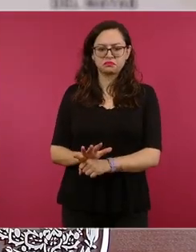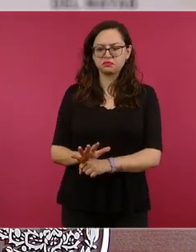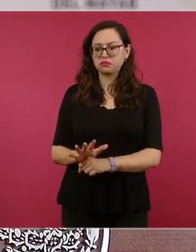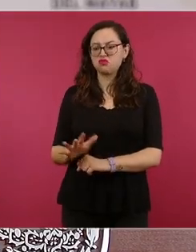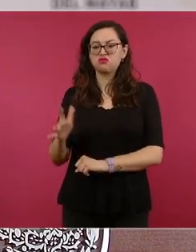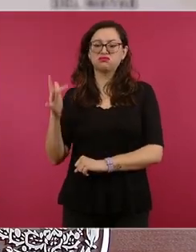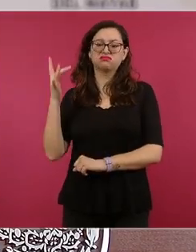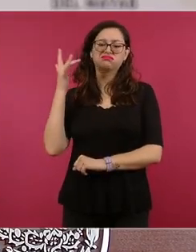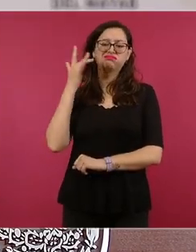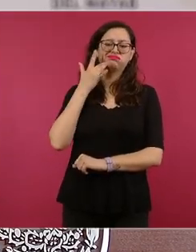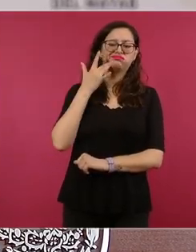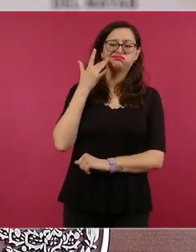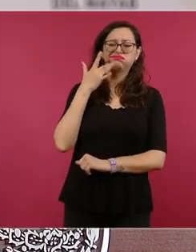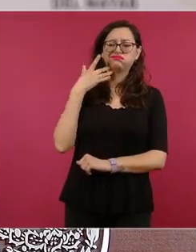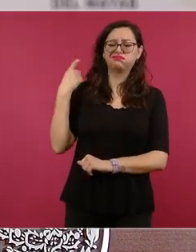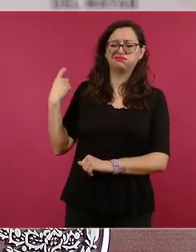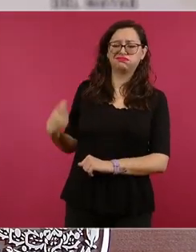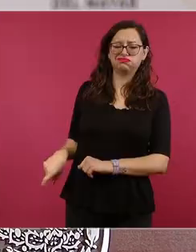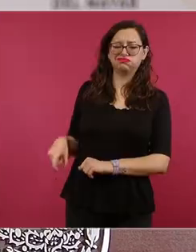y que no nos lleve